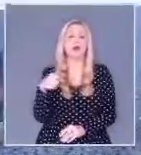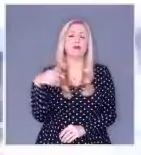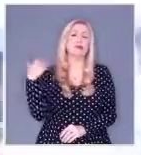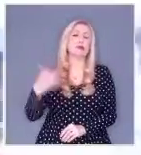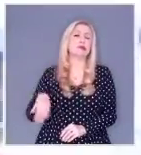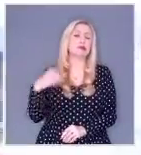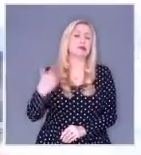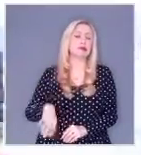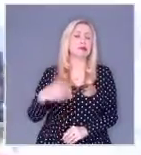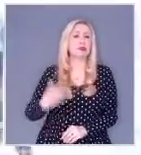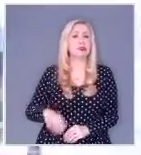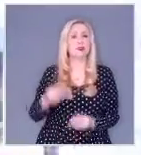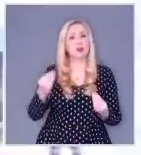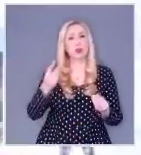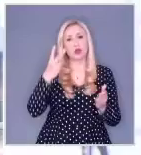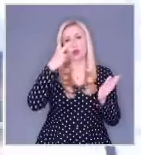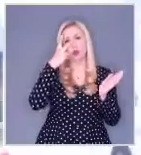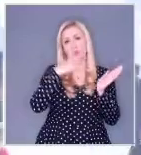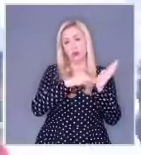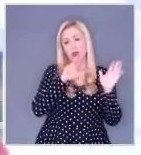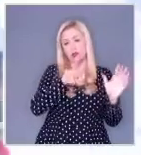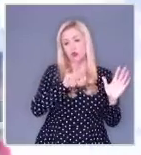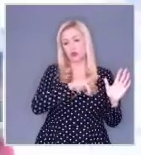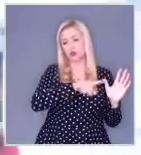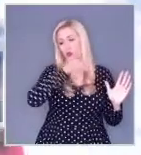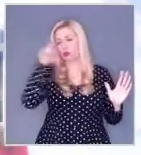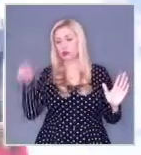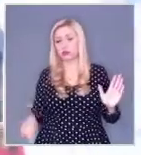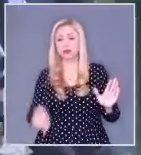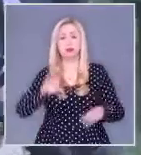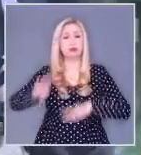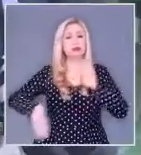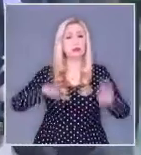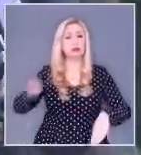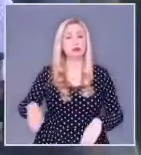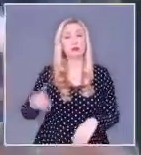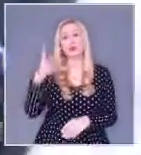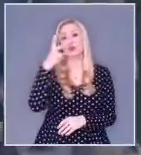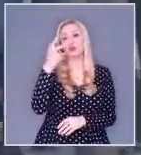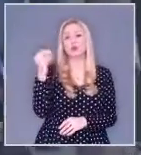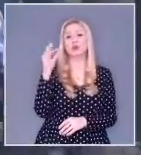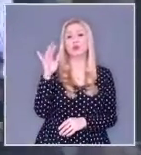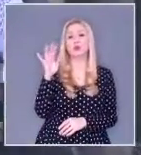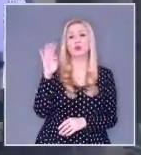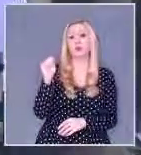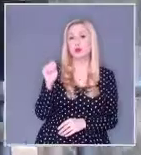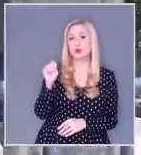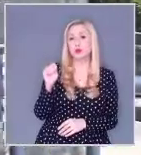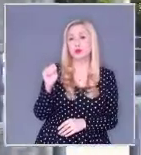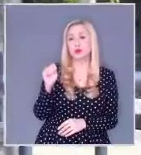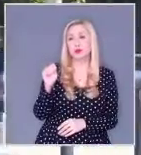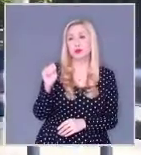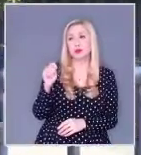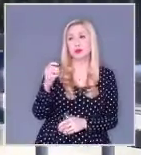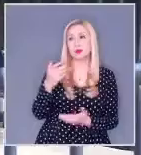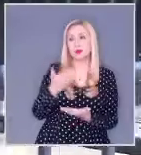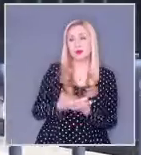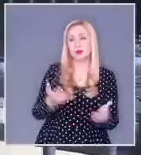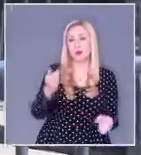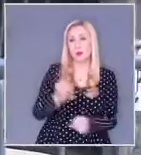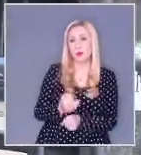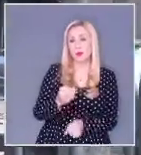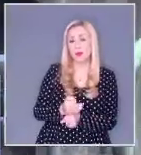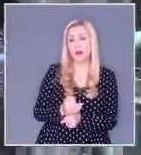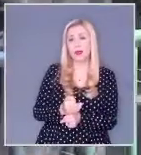fecha. Además, los más de 250.000 elementos policiales que operan en el país actualmente son sometidos a